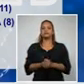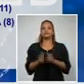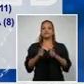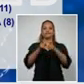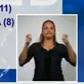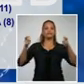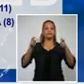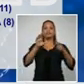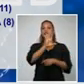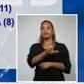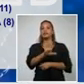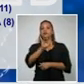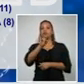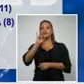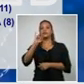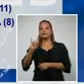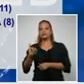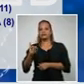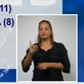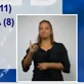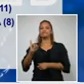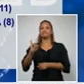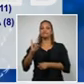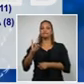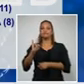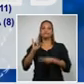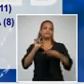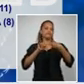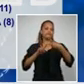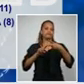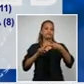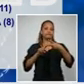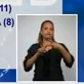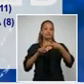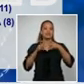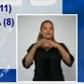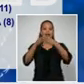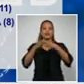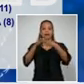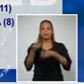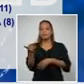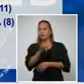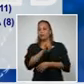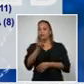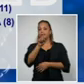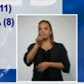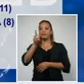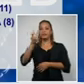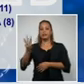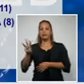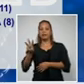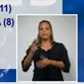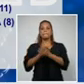596 en el día de ayer. Granma, igualmente, 123.